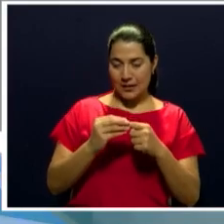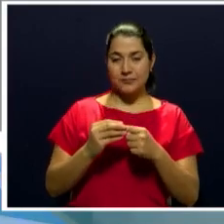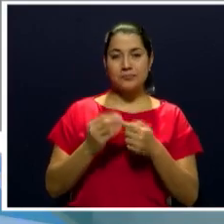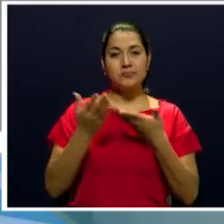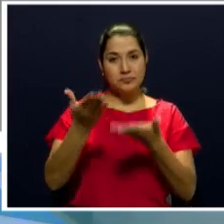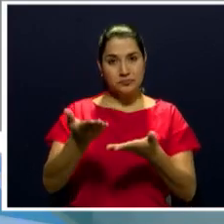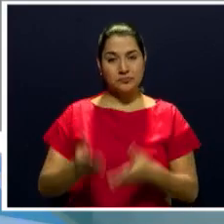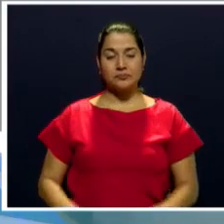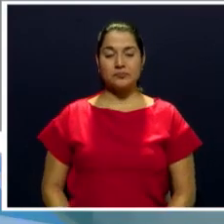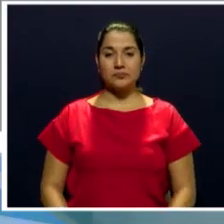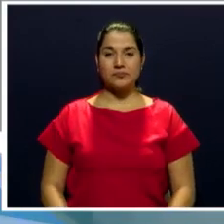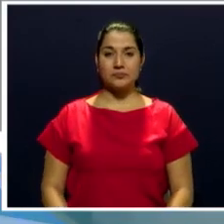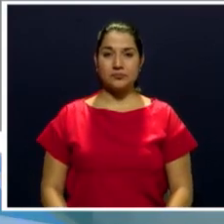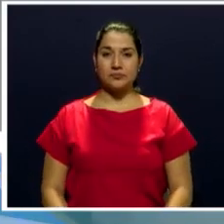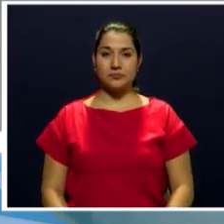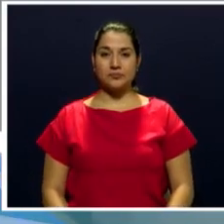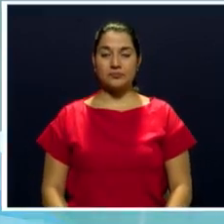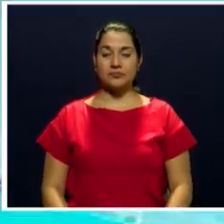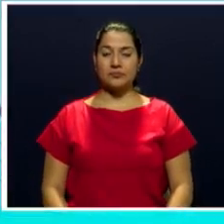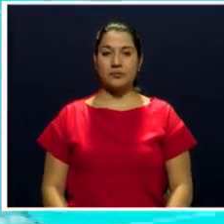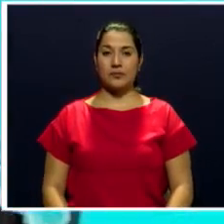informaciones. Adelante.